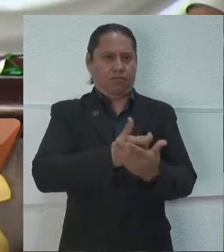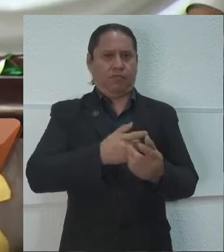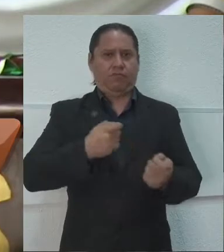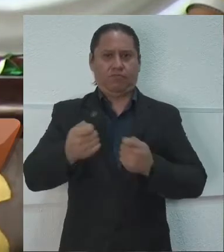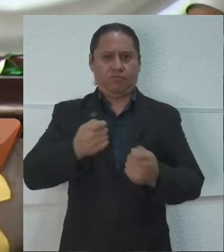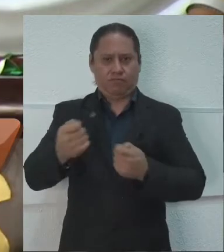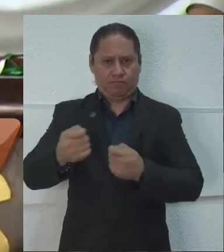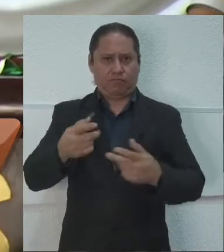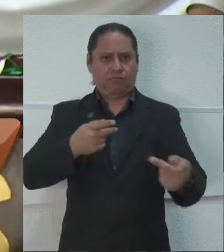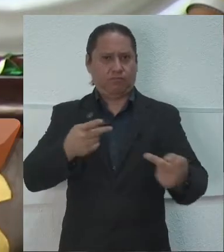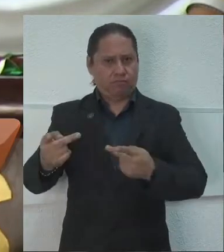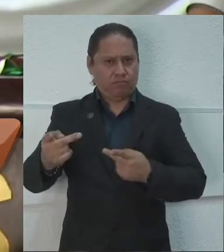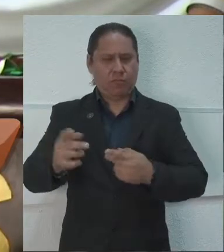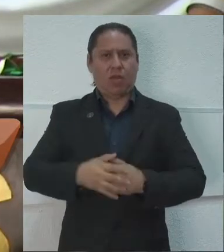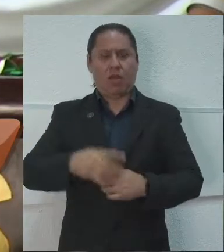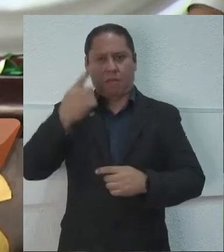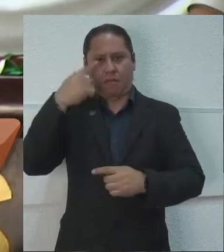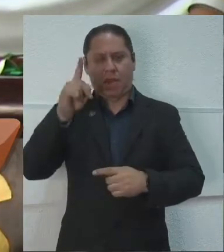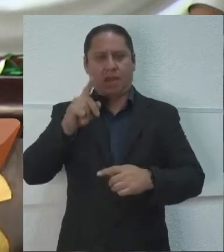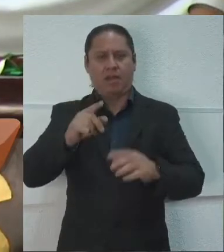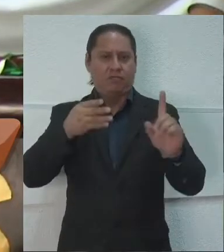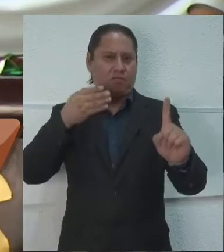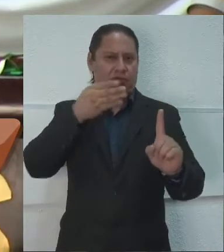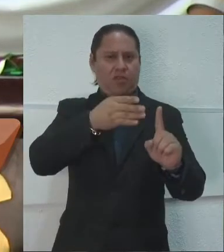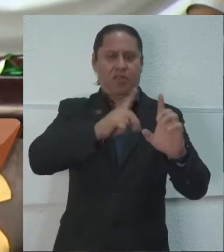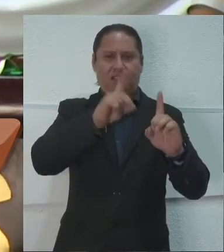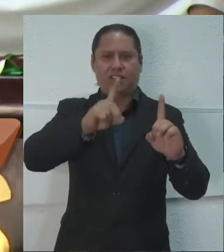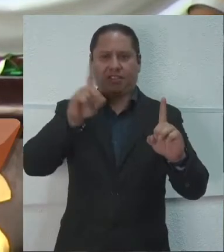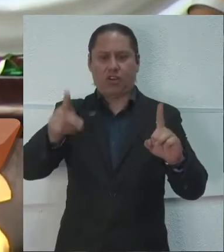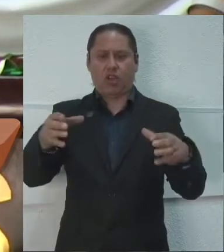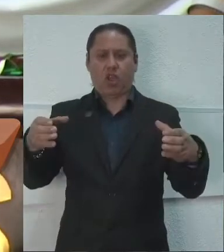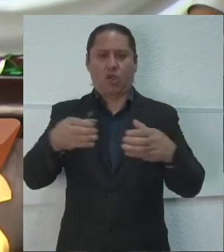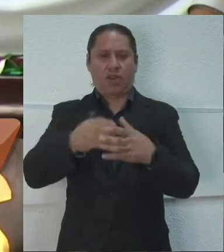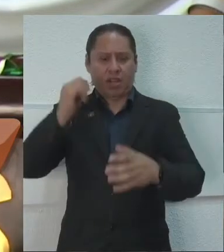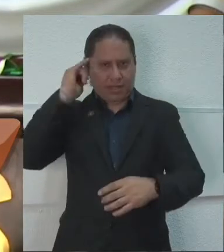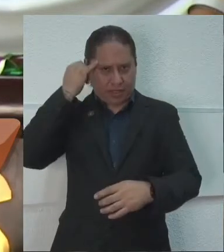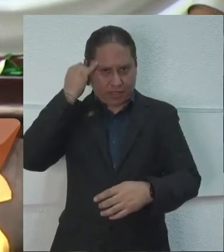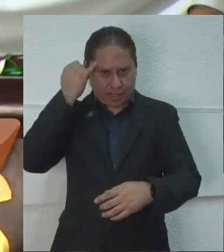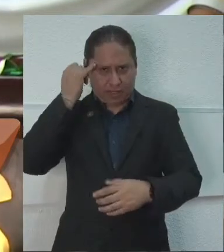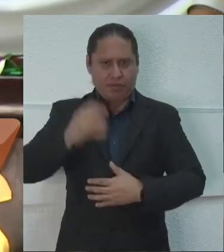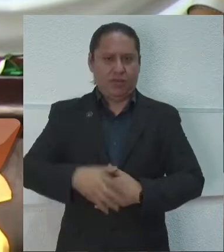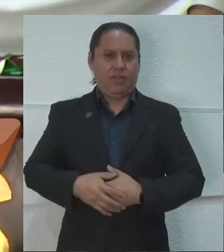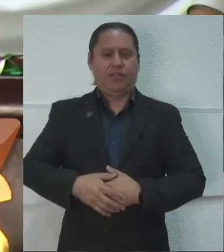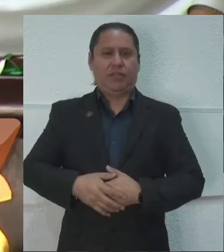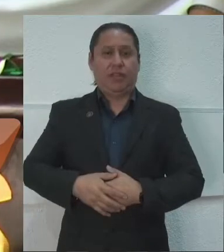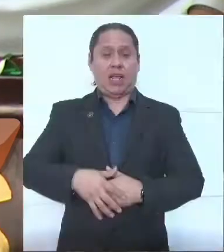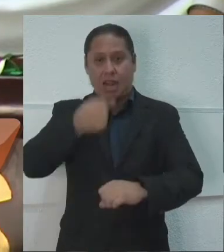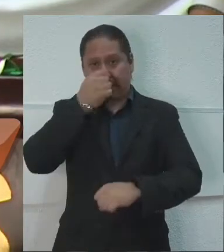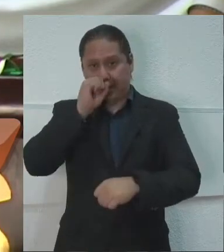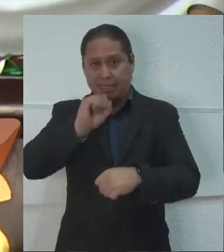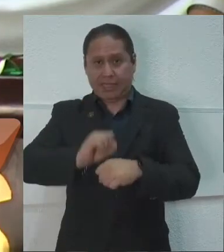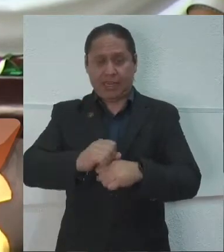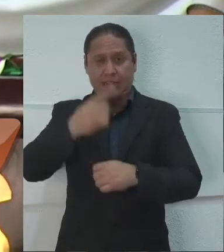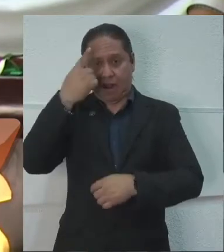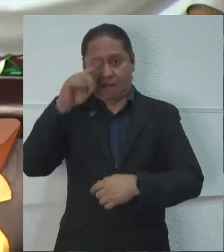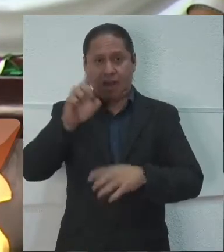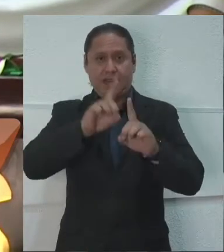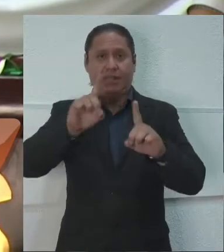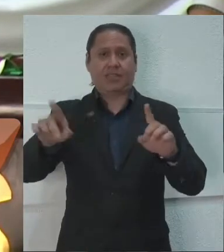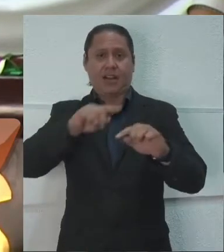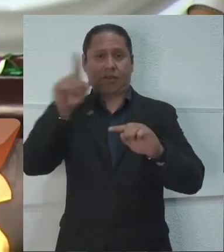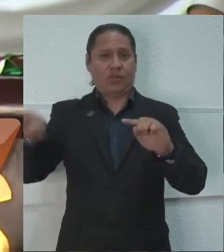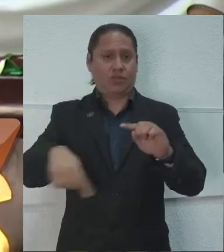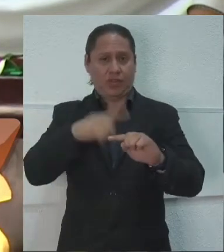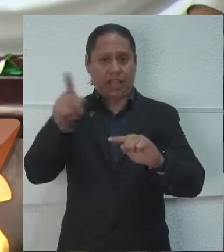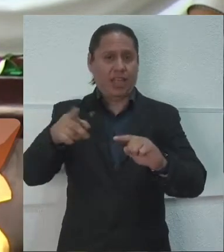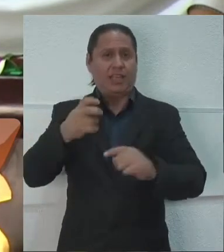políticas públicas a favor del desarrollo de los pueblos indígenas de nuestro Estado, siendo la Secretaría para el Desarrollo Sustentable de